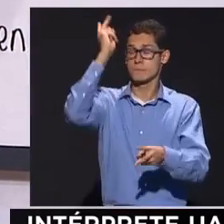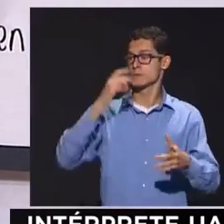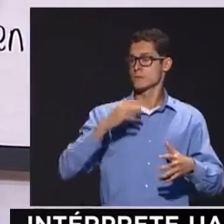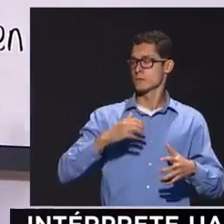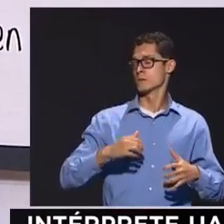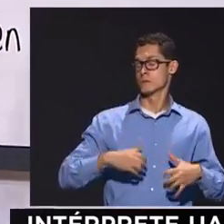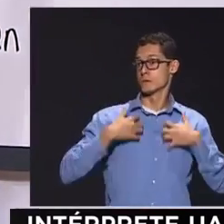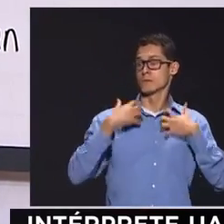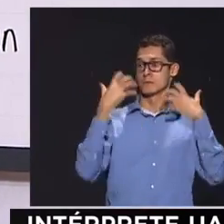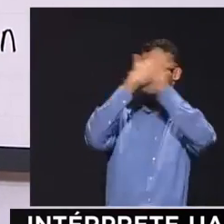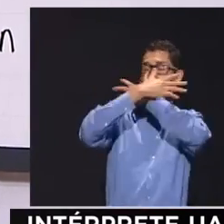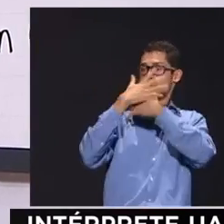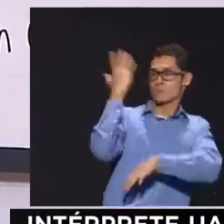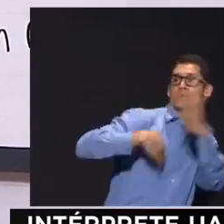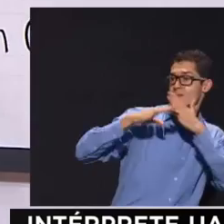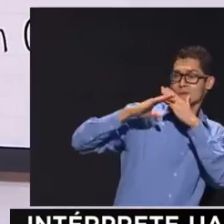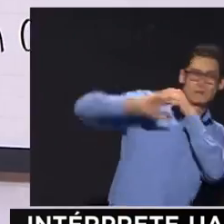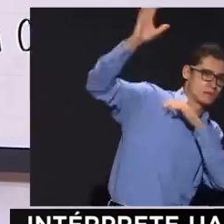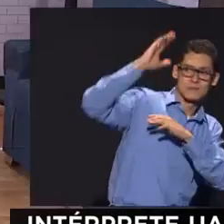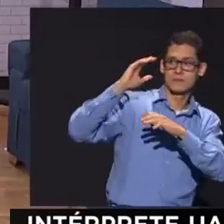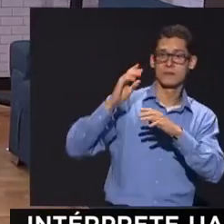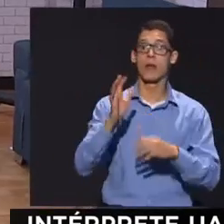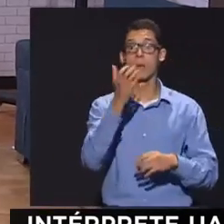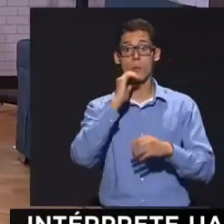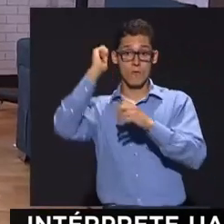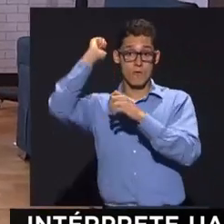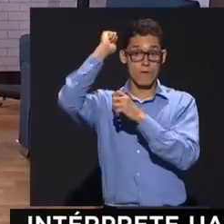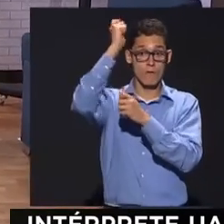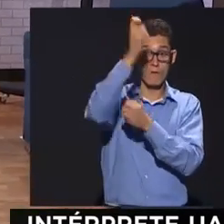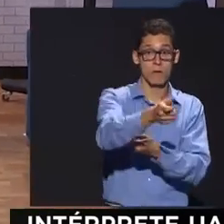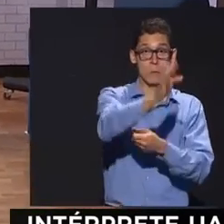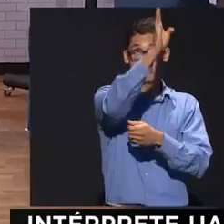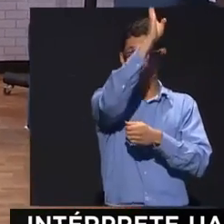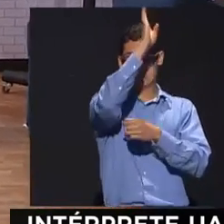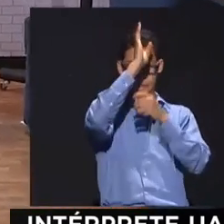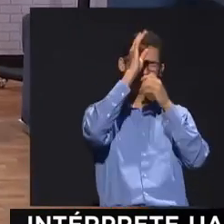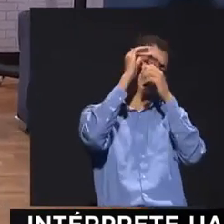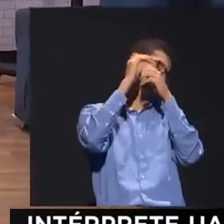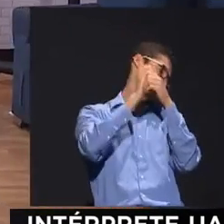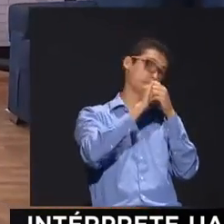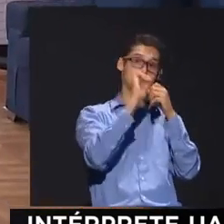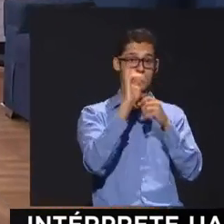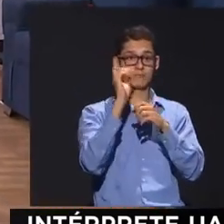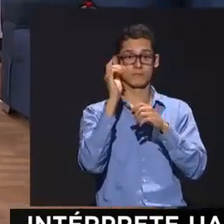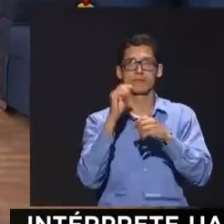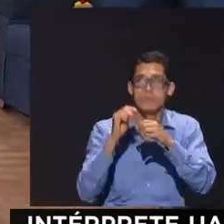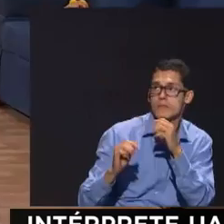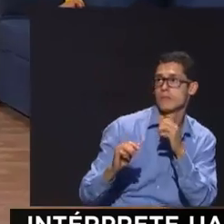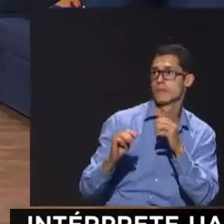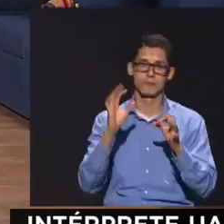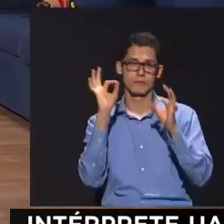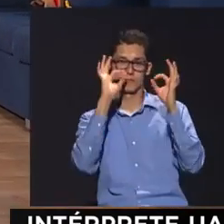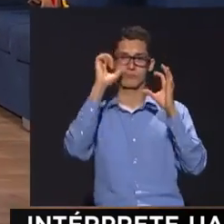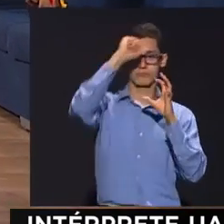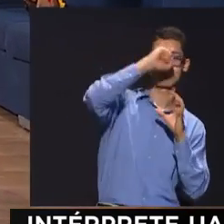es un momento que le va a pasar viene un golpe que le quiere partir la cabeza y ella esquivó se dieron cuenta ahora bien otro golpe